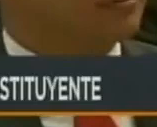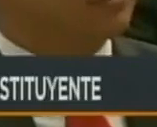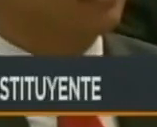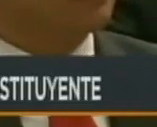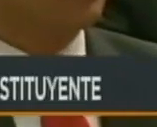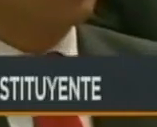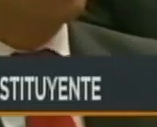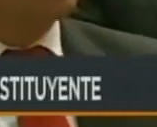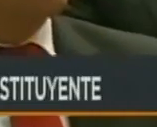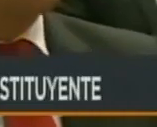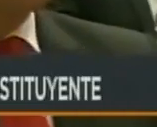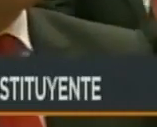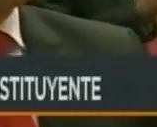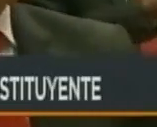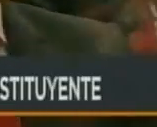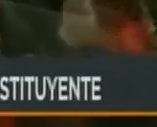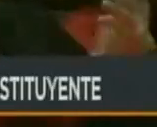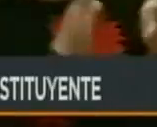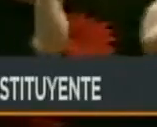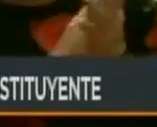eterno.